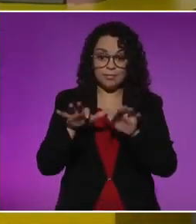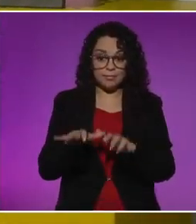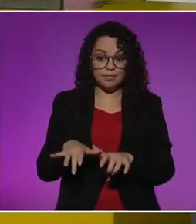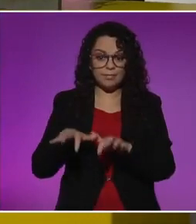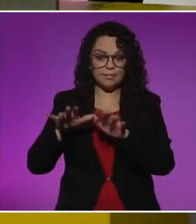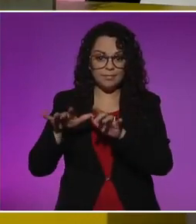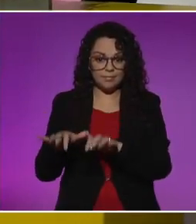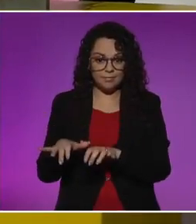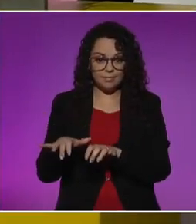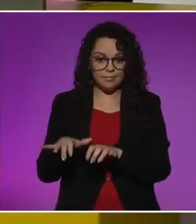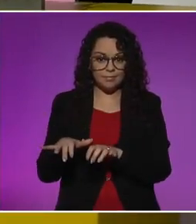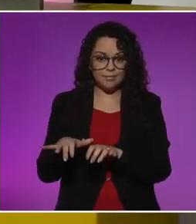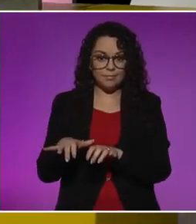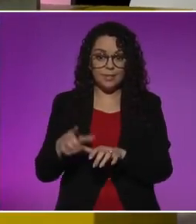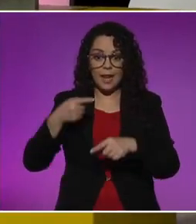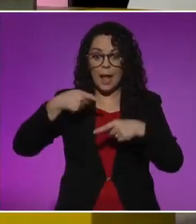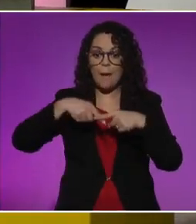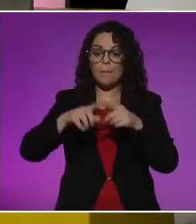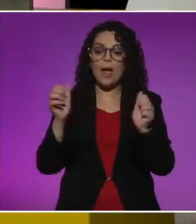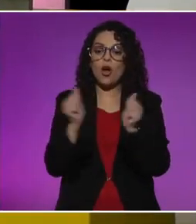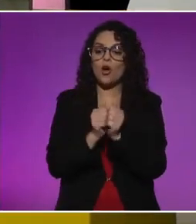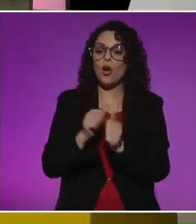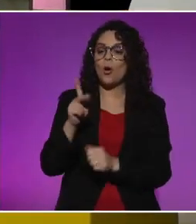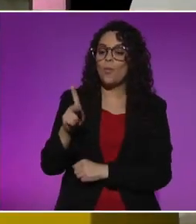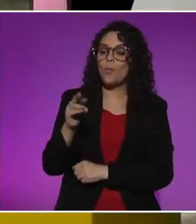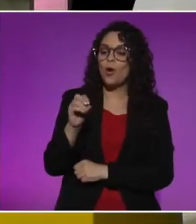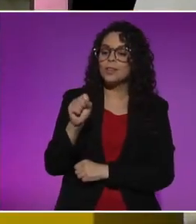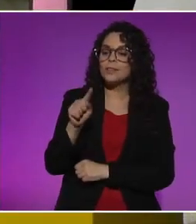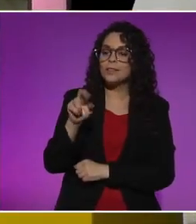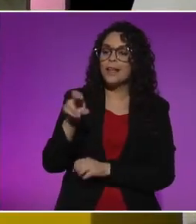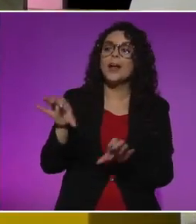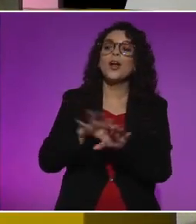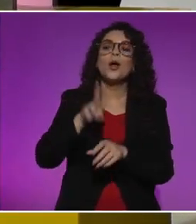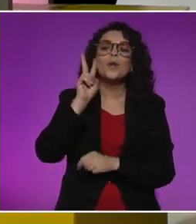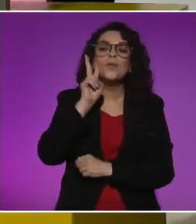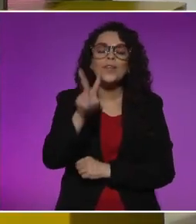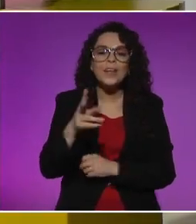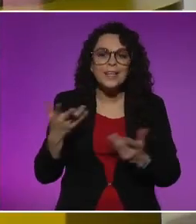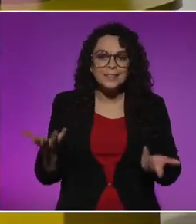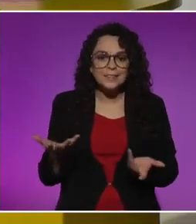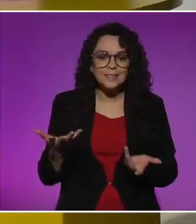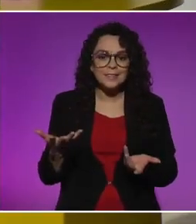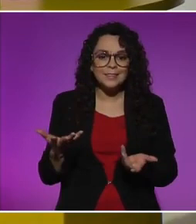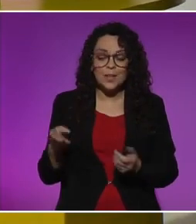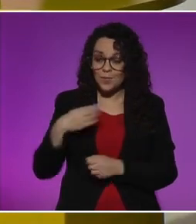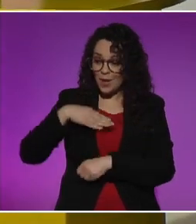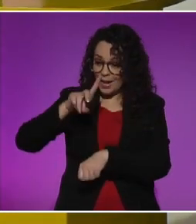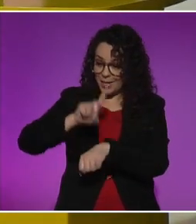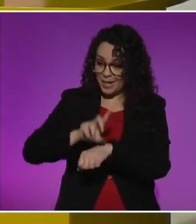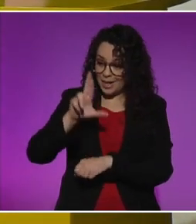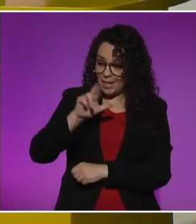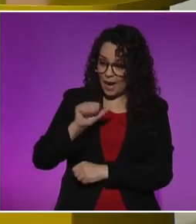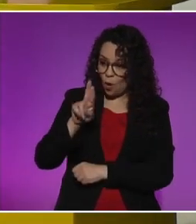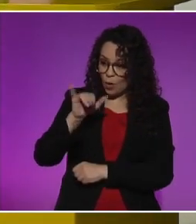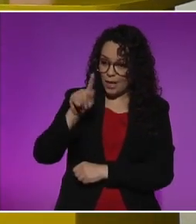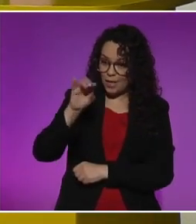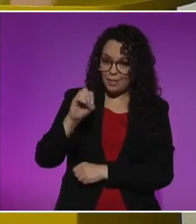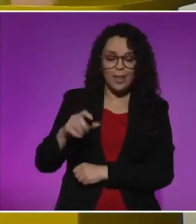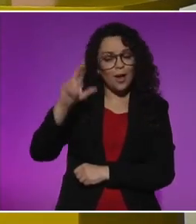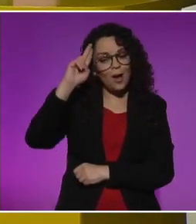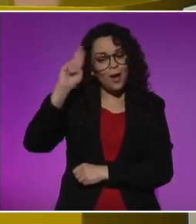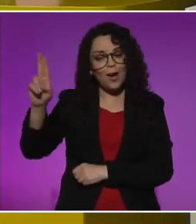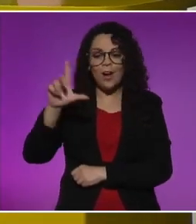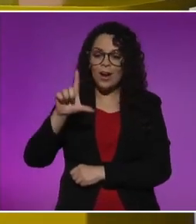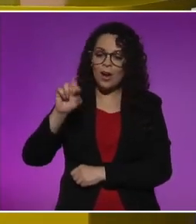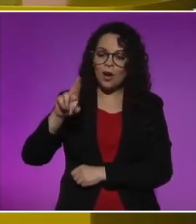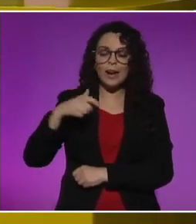comenzaremos con el postre. ¿Cómo ves, Raulito? Muy buenos días. ¡Hola, Lore! Ay, estoy un poquito nervioso, pero ya